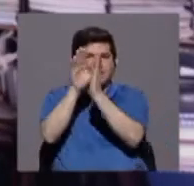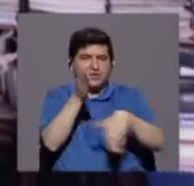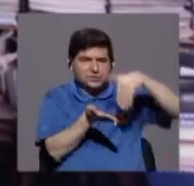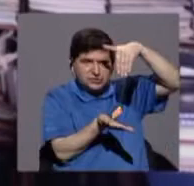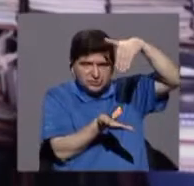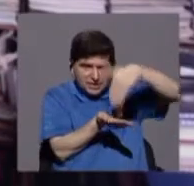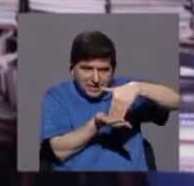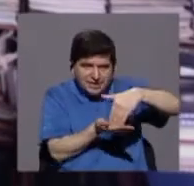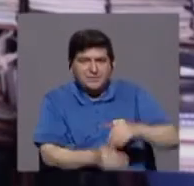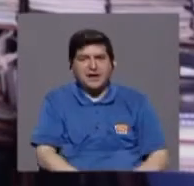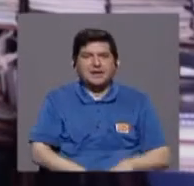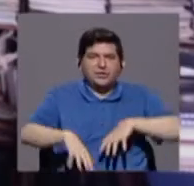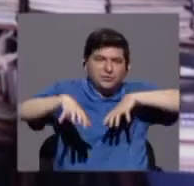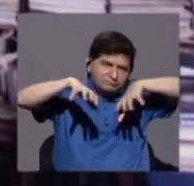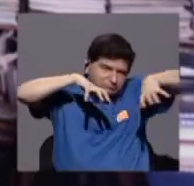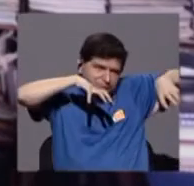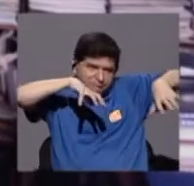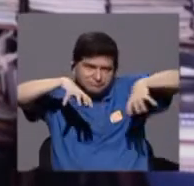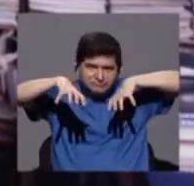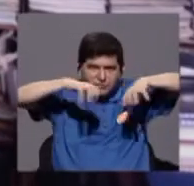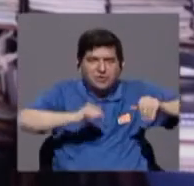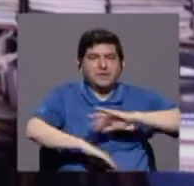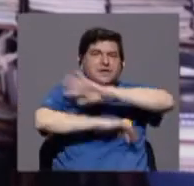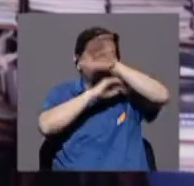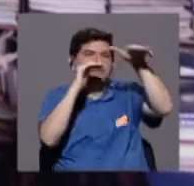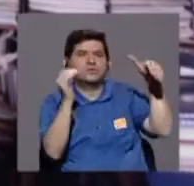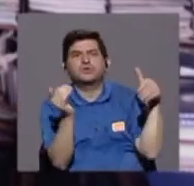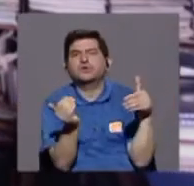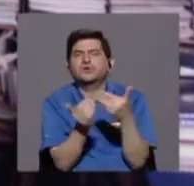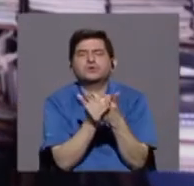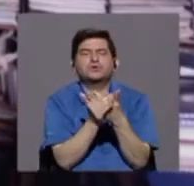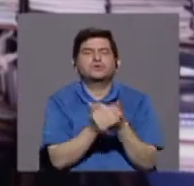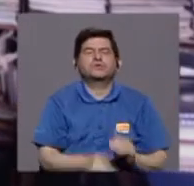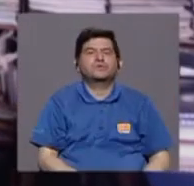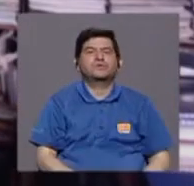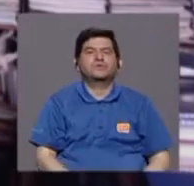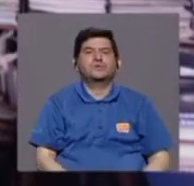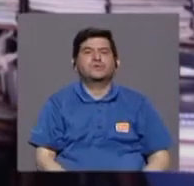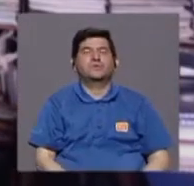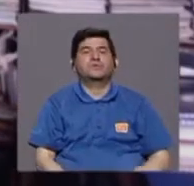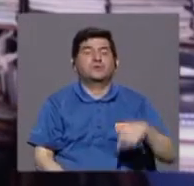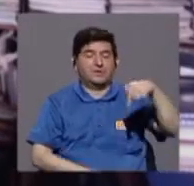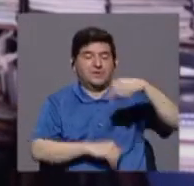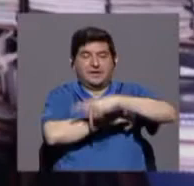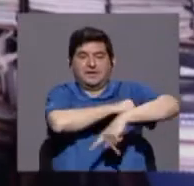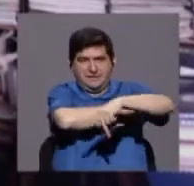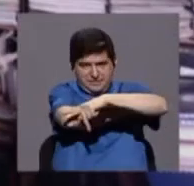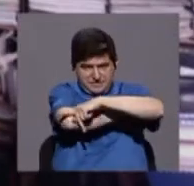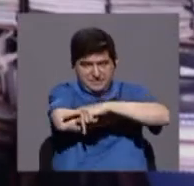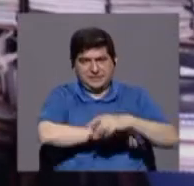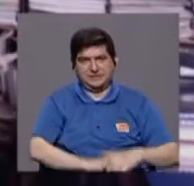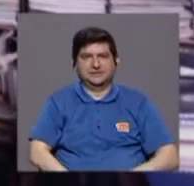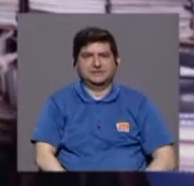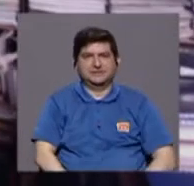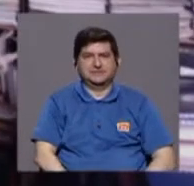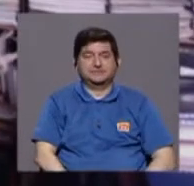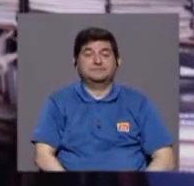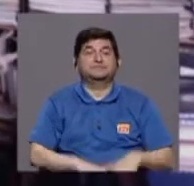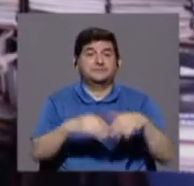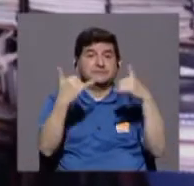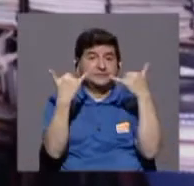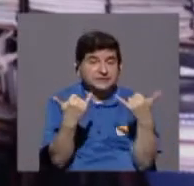central, se van moviendo a través de todo el territorio nacional. Y bueno, ya